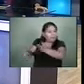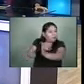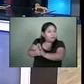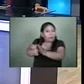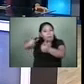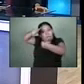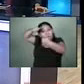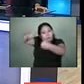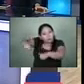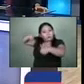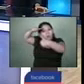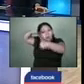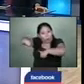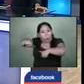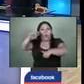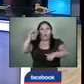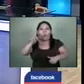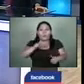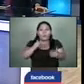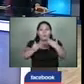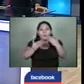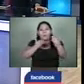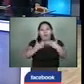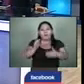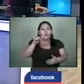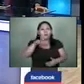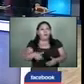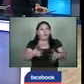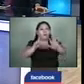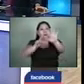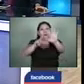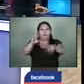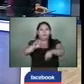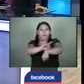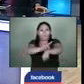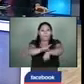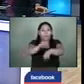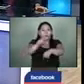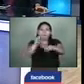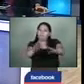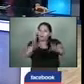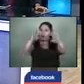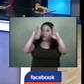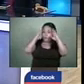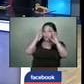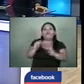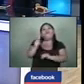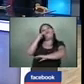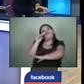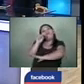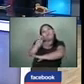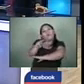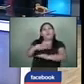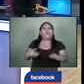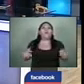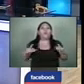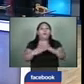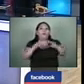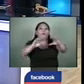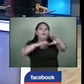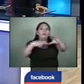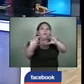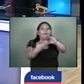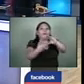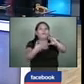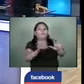aprobaciones que se han realizado y eso lo vamos a llevar durante los próximos 60 minutos, usted quédese pendiente en su casa, saludos también a los que están en redes sociales